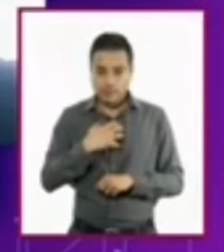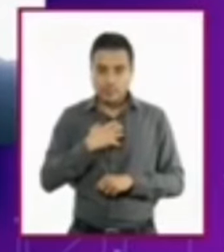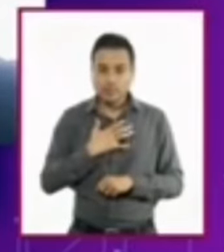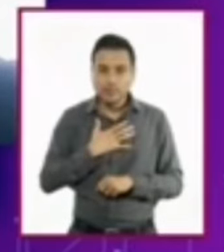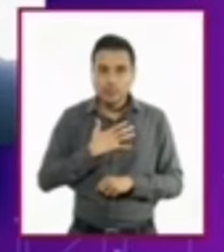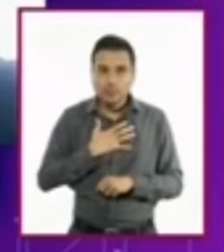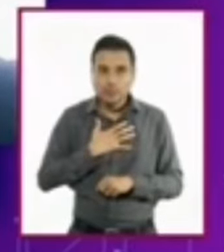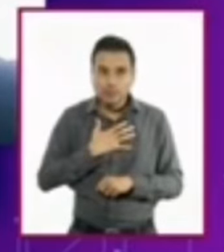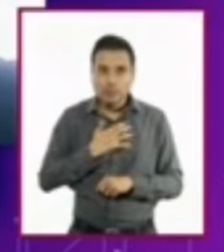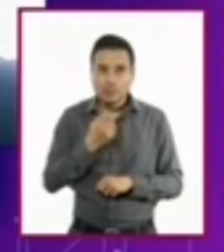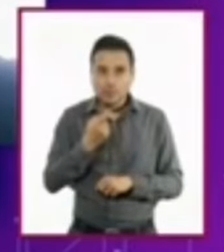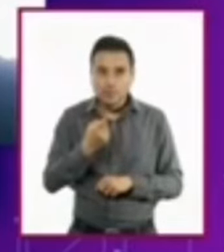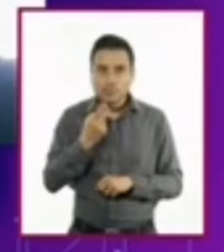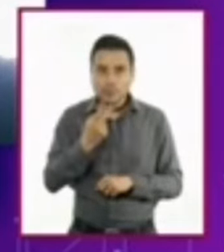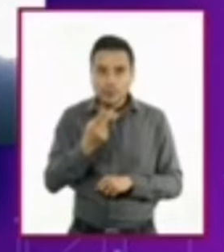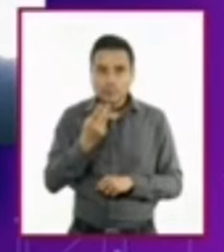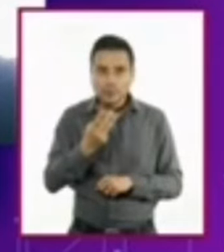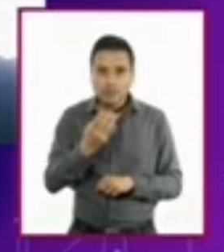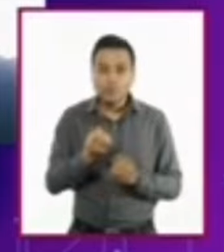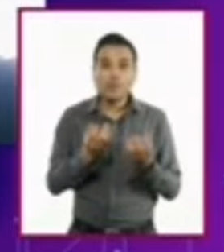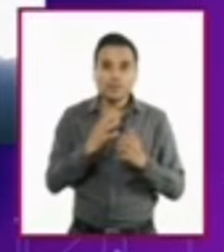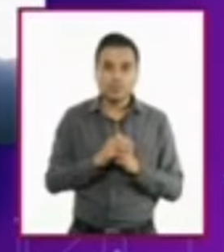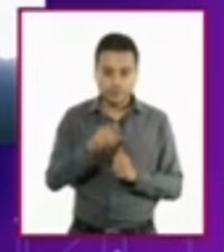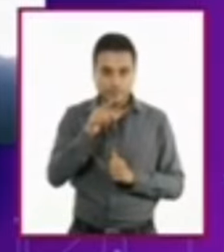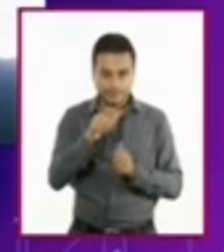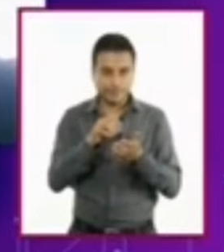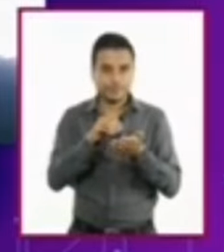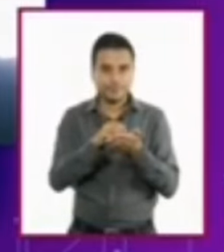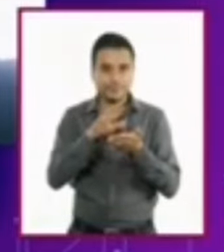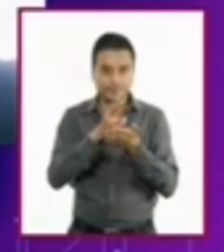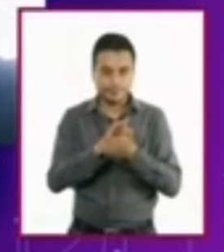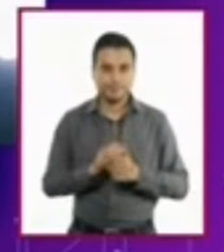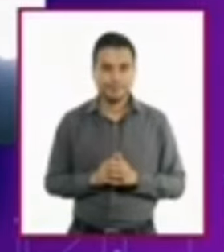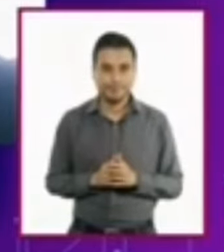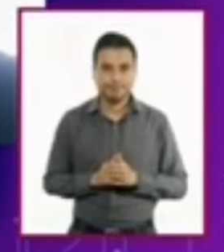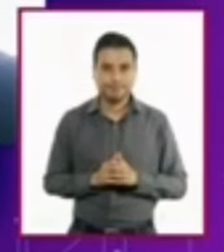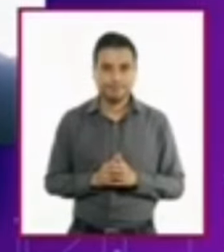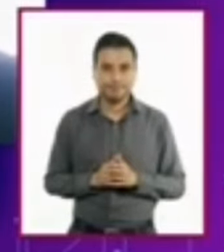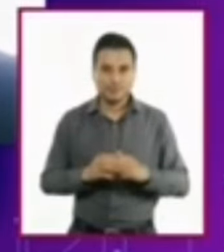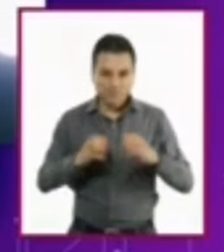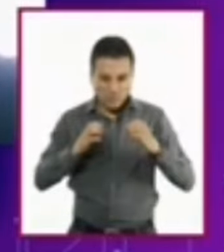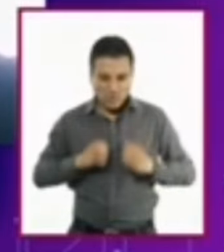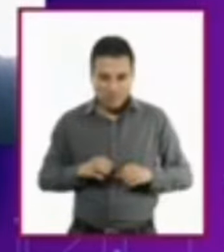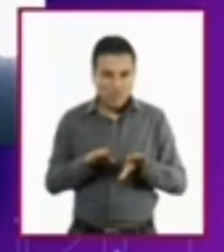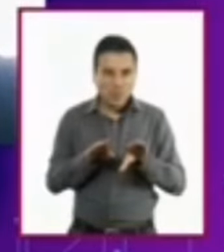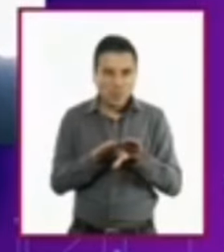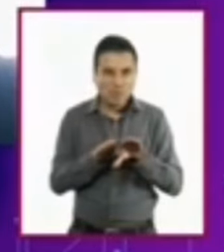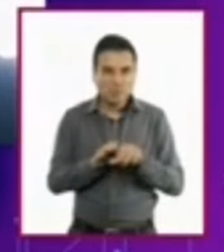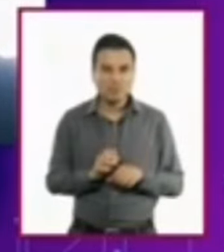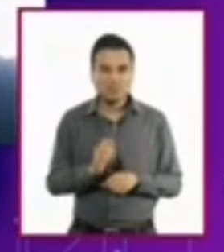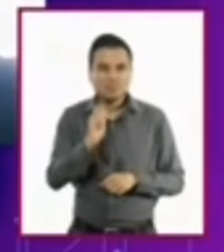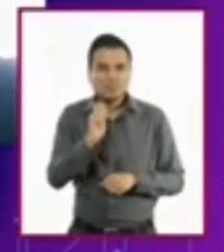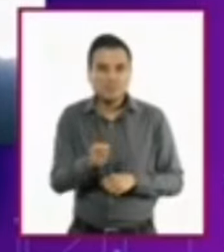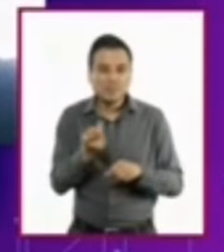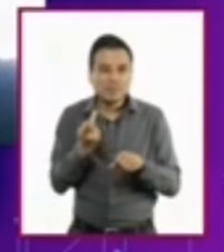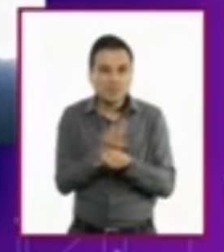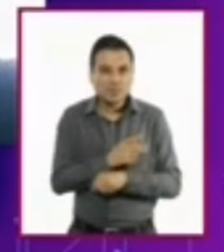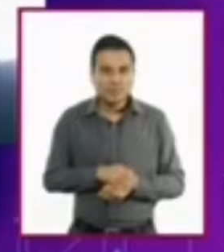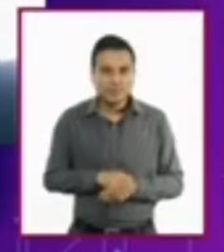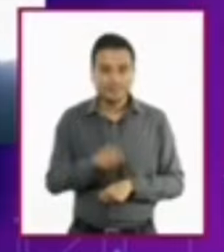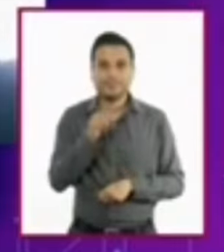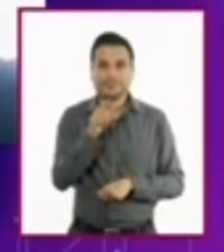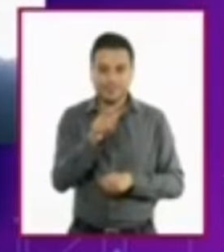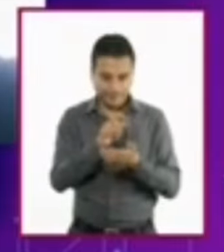Registren el dato en su libreta de ciencias y describan brevemente las reacciones de su cuerpo. ¿Qué sucedió con su cuerpo durante los 5